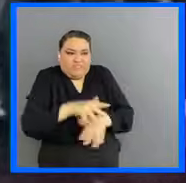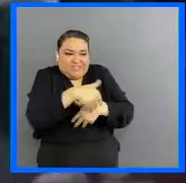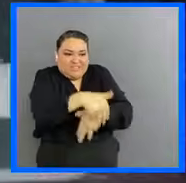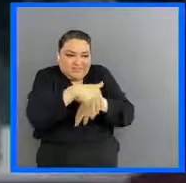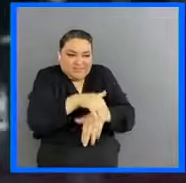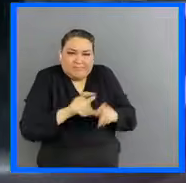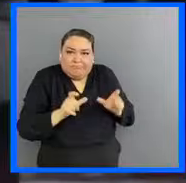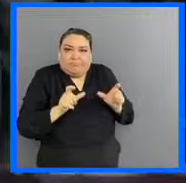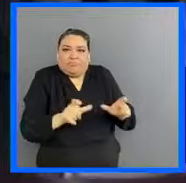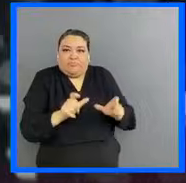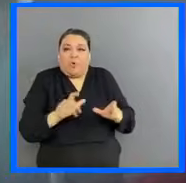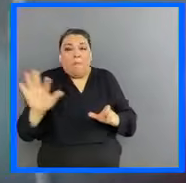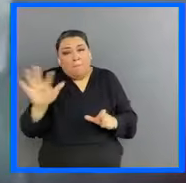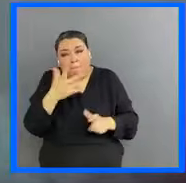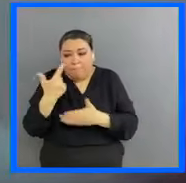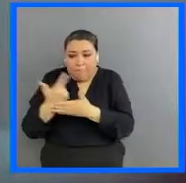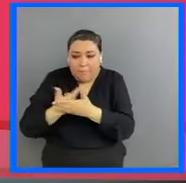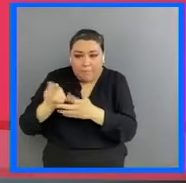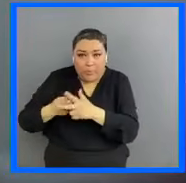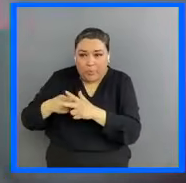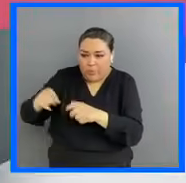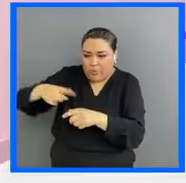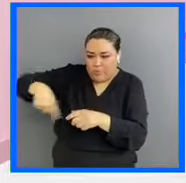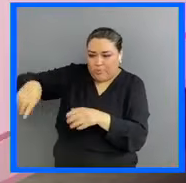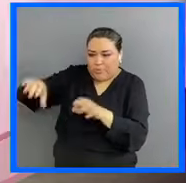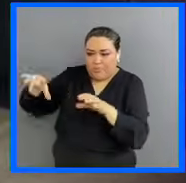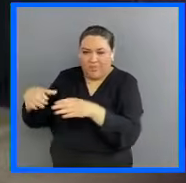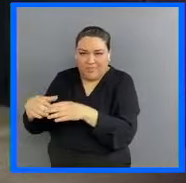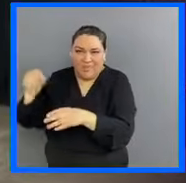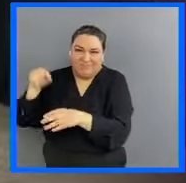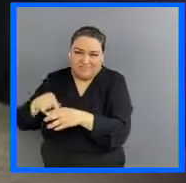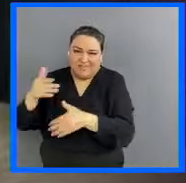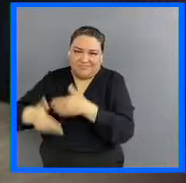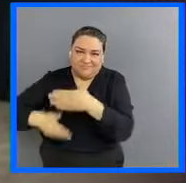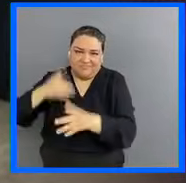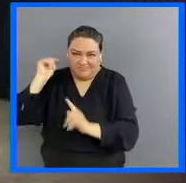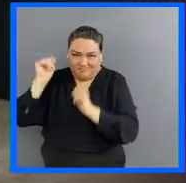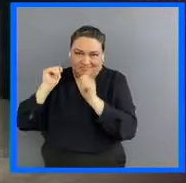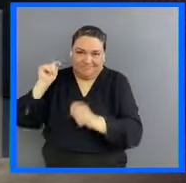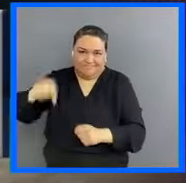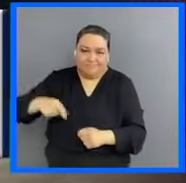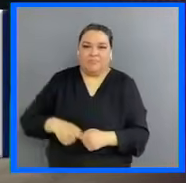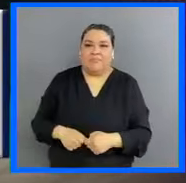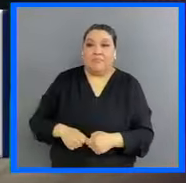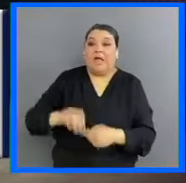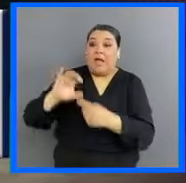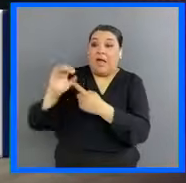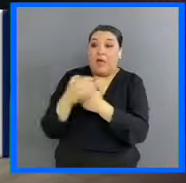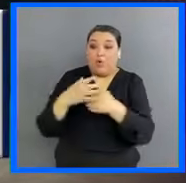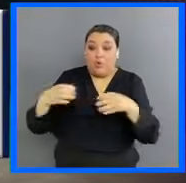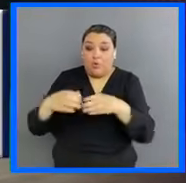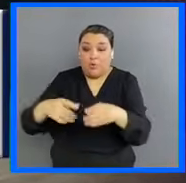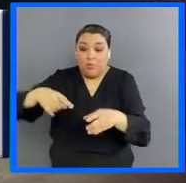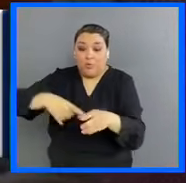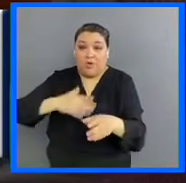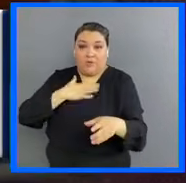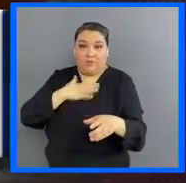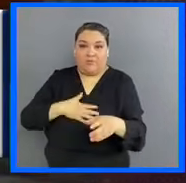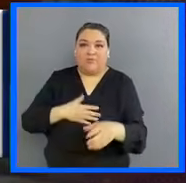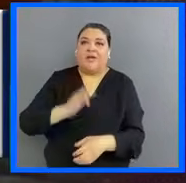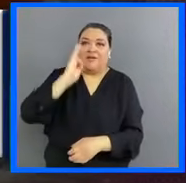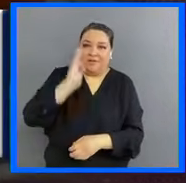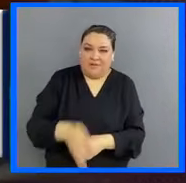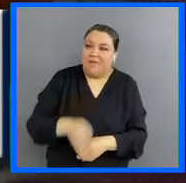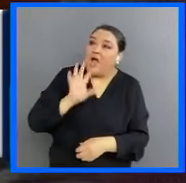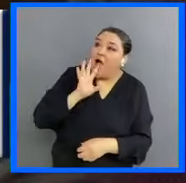Cámara Nacional de Comercio, Servicios y Turismo. La Comisión de Justicia del Senado aprobó notificar al INE para que convoque